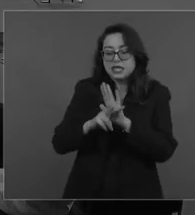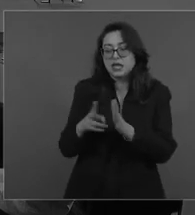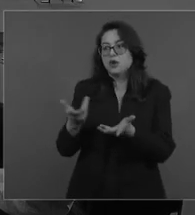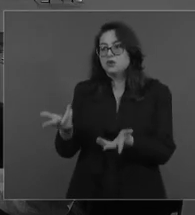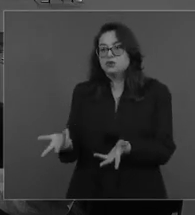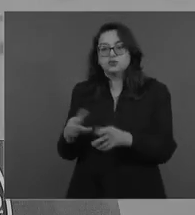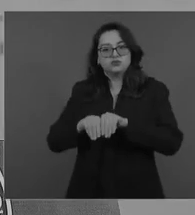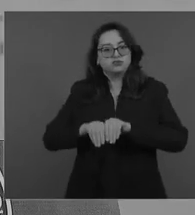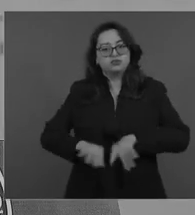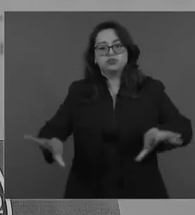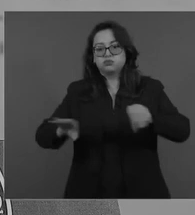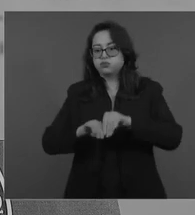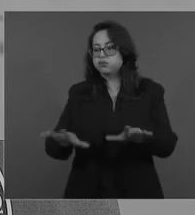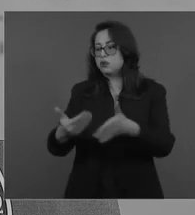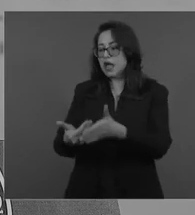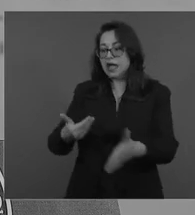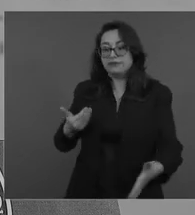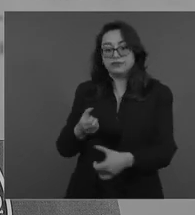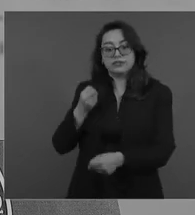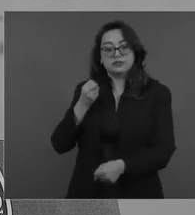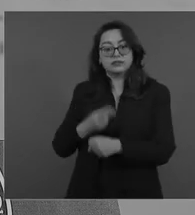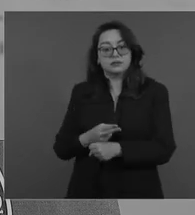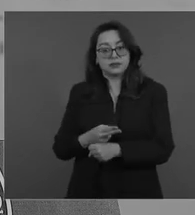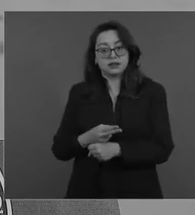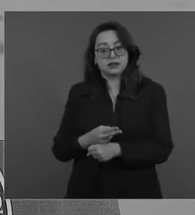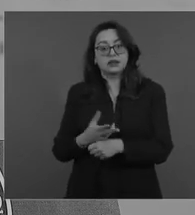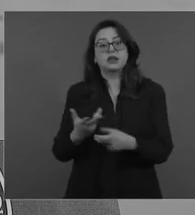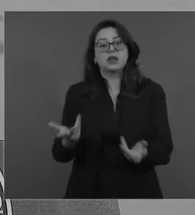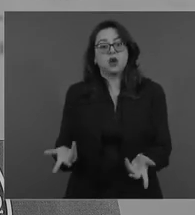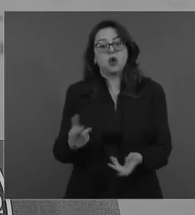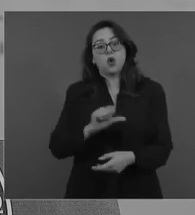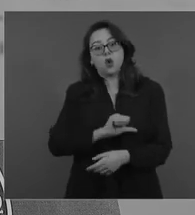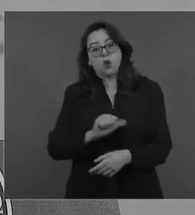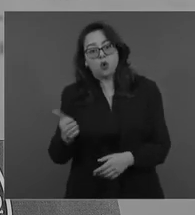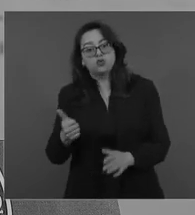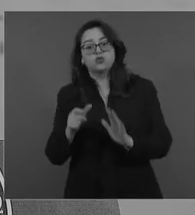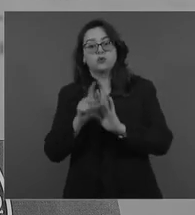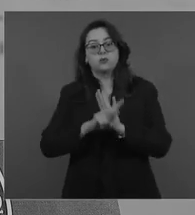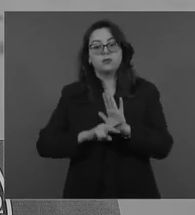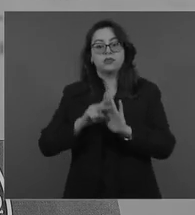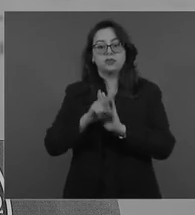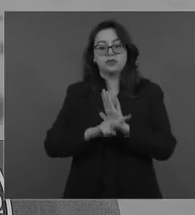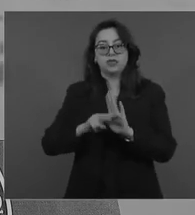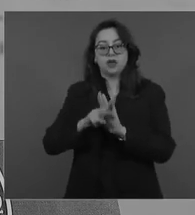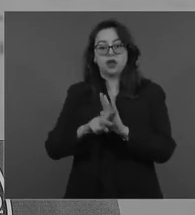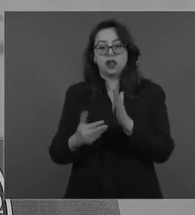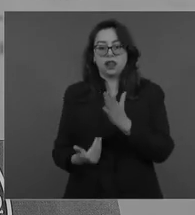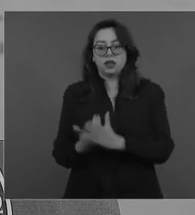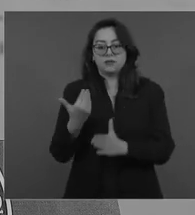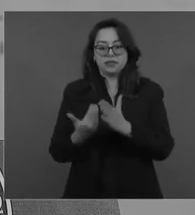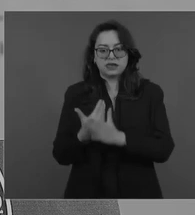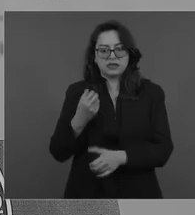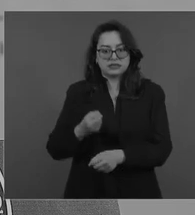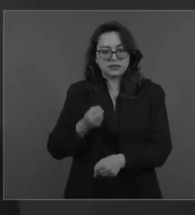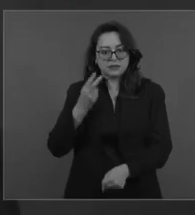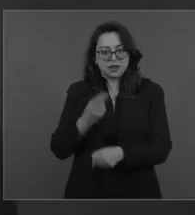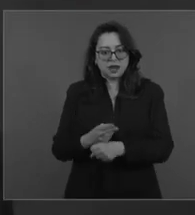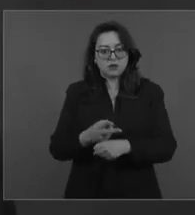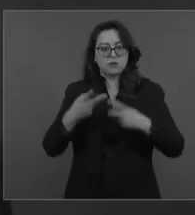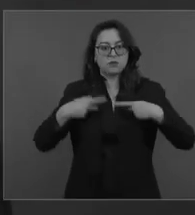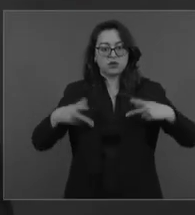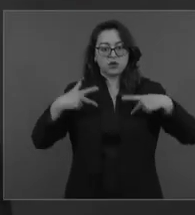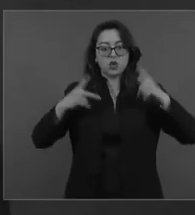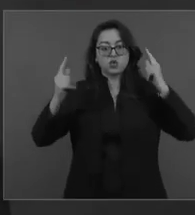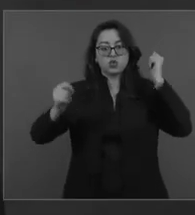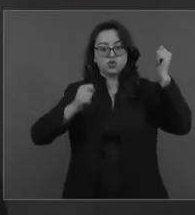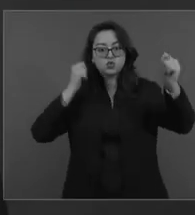esta información. Hay un video que le comentaba en la mañana al presidente, que en donde los mismos turistas en la